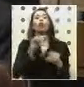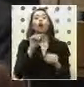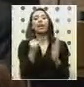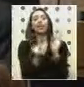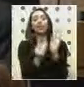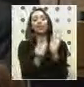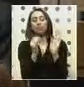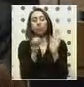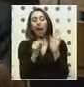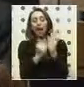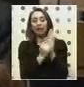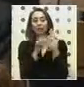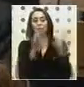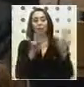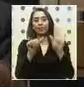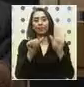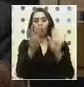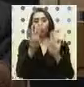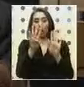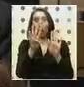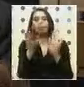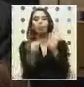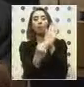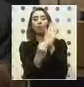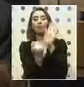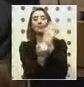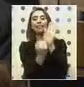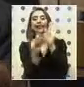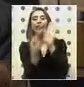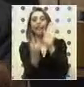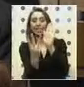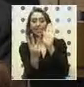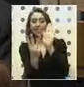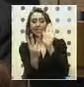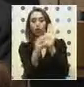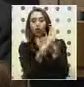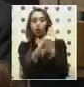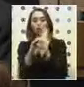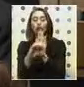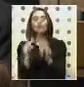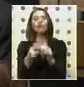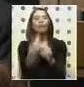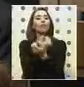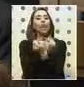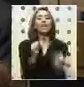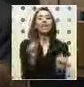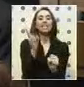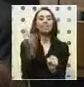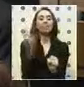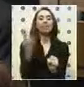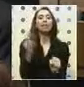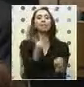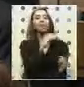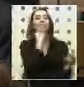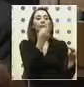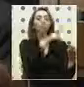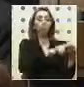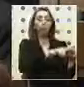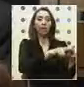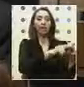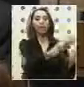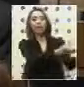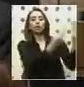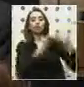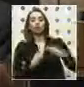artículo 964 del Código Civil, el que se refiere a las incapacidades para suceder a un causante como heredero